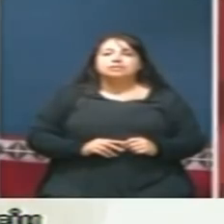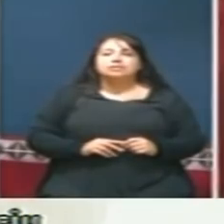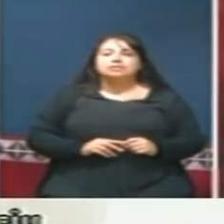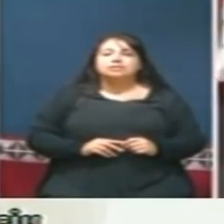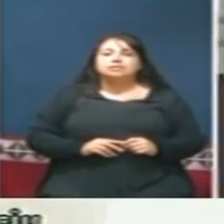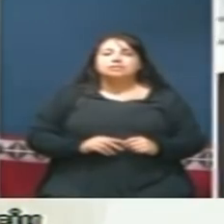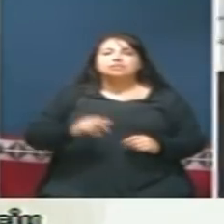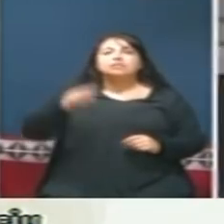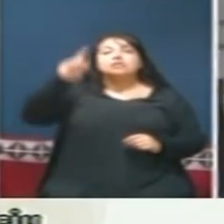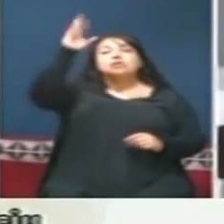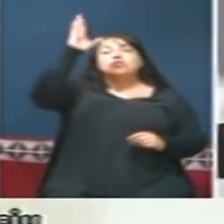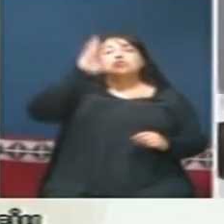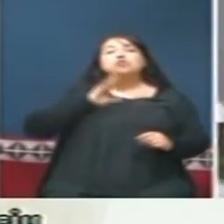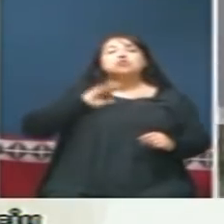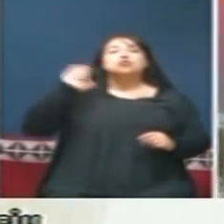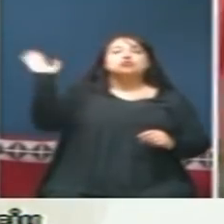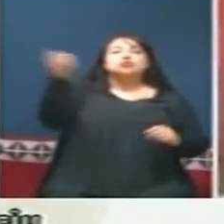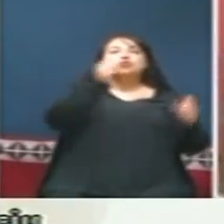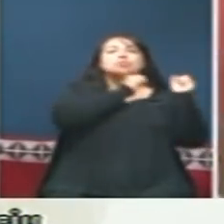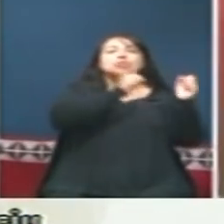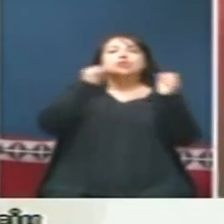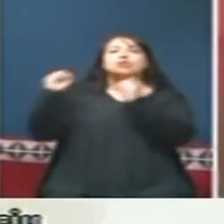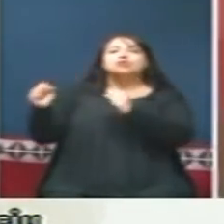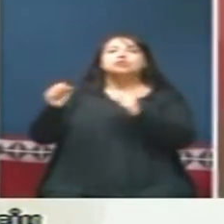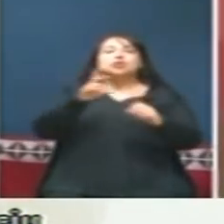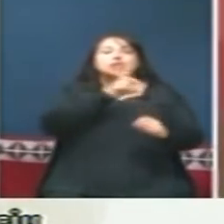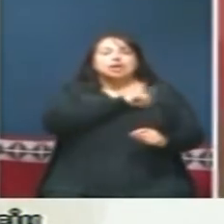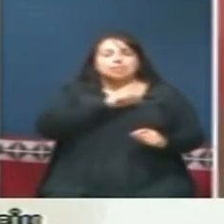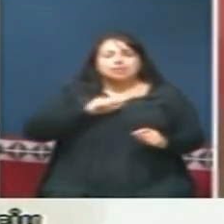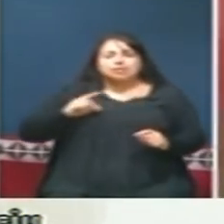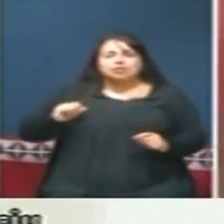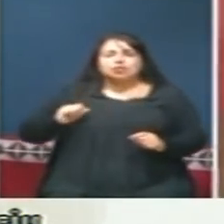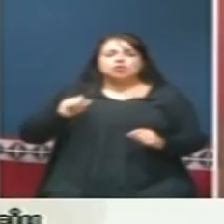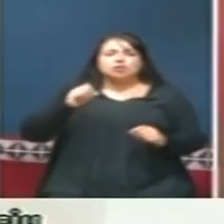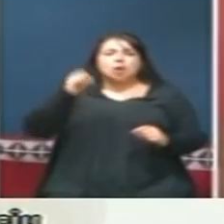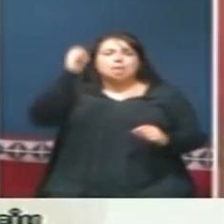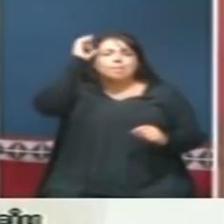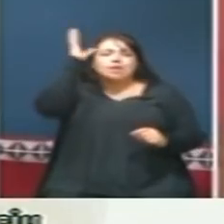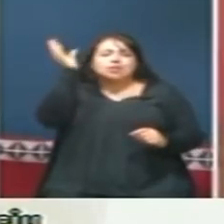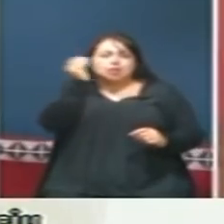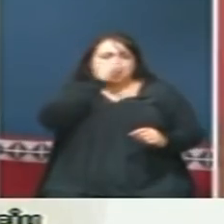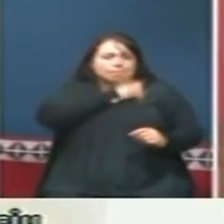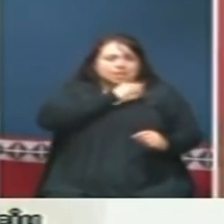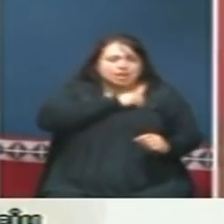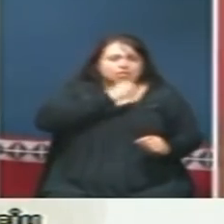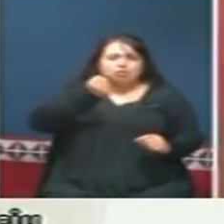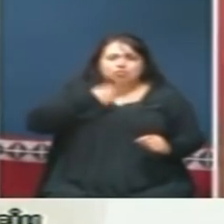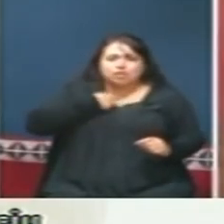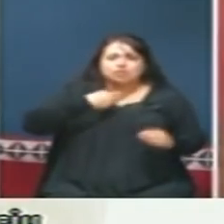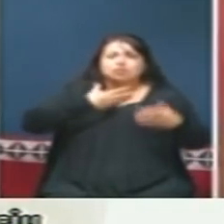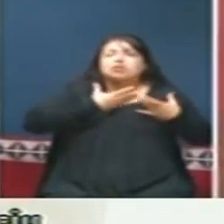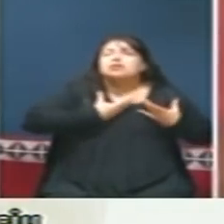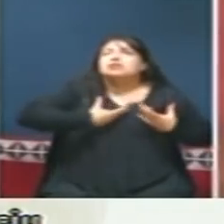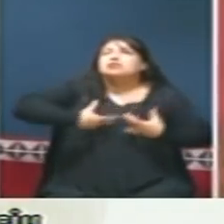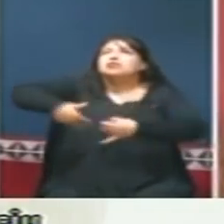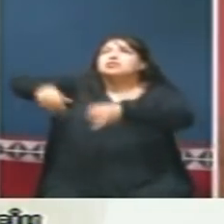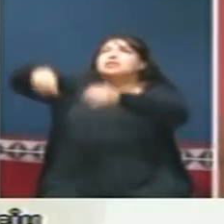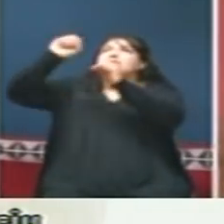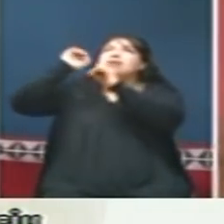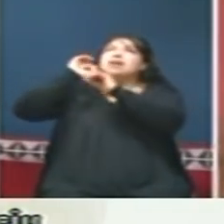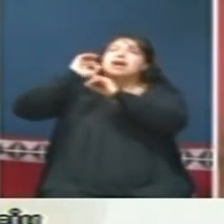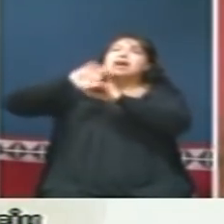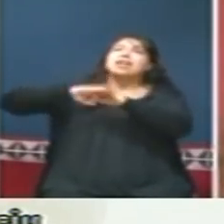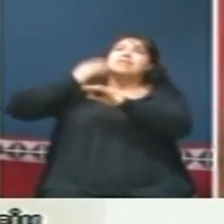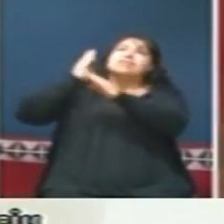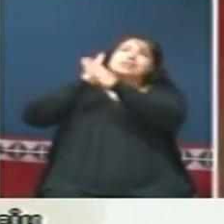Dios Todopoderoso, tenga misericordia de nosotros, perdone nuestros pecados y nos lleve a la vida eterna. Amén.